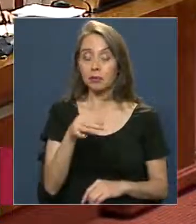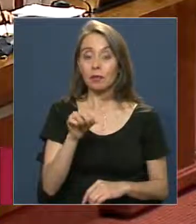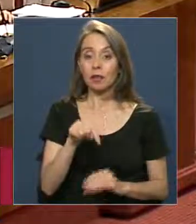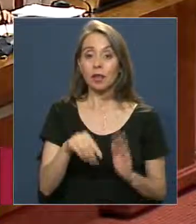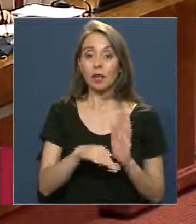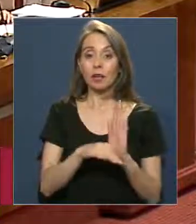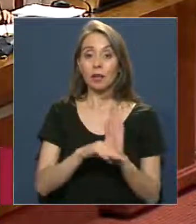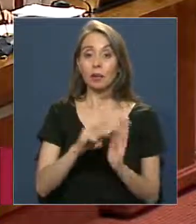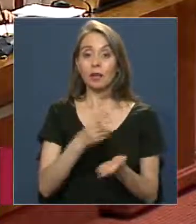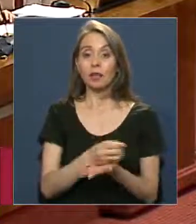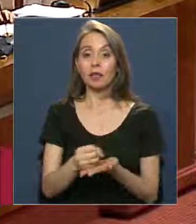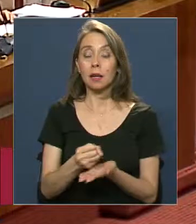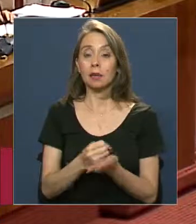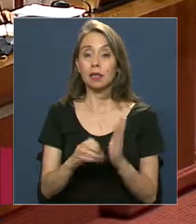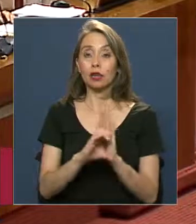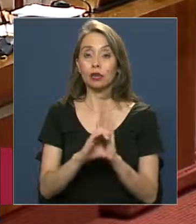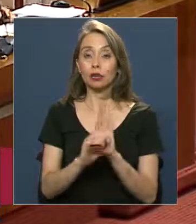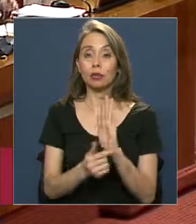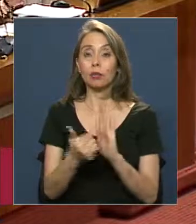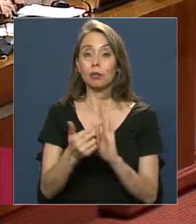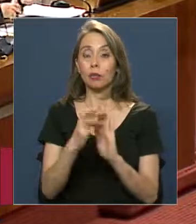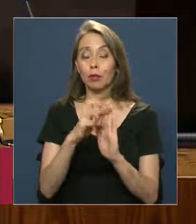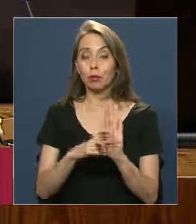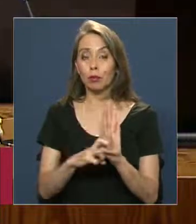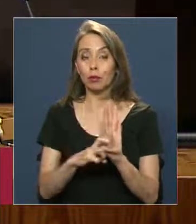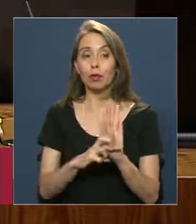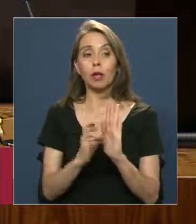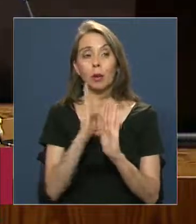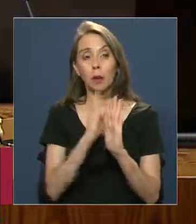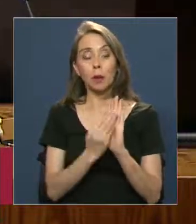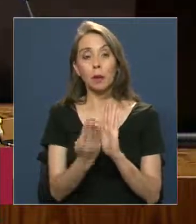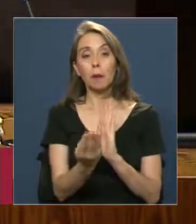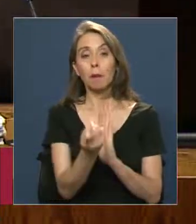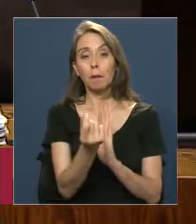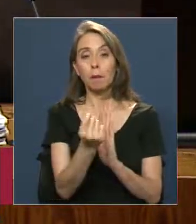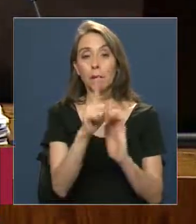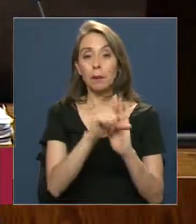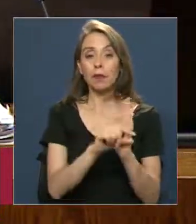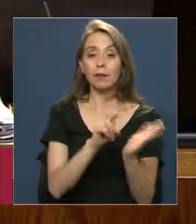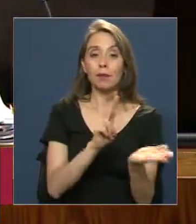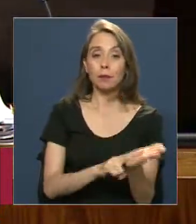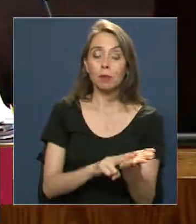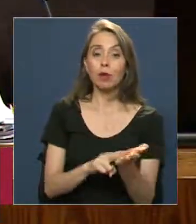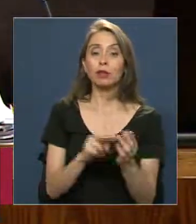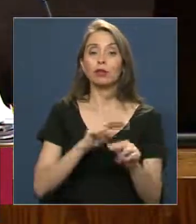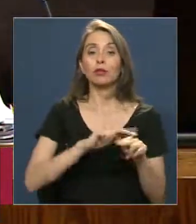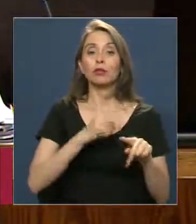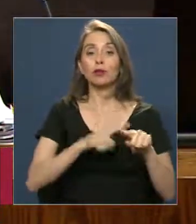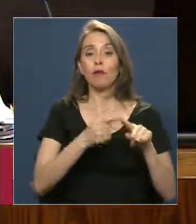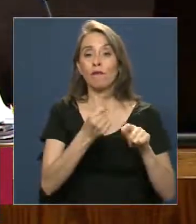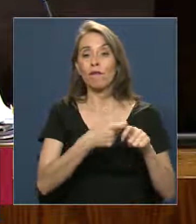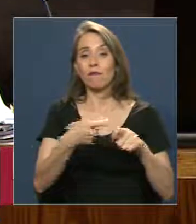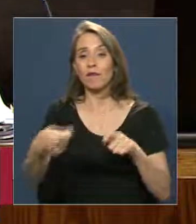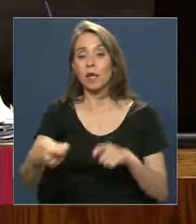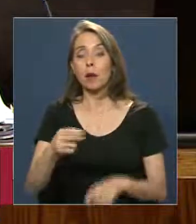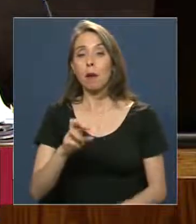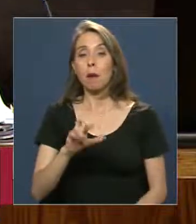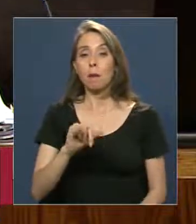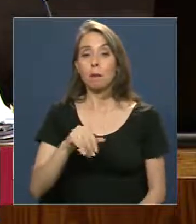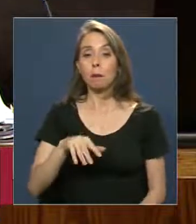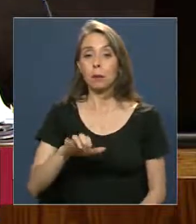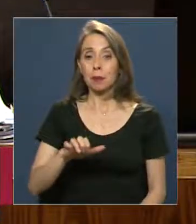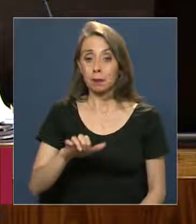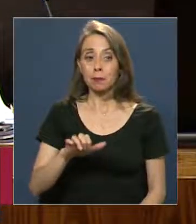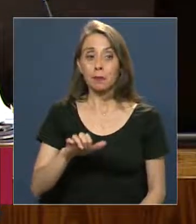trámite constitucional del proyecto de ley que establece beneficios de índole tributario y financiera para las MIPYMES, el Ejecutivo ha cumplido